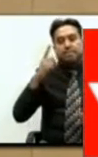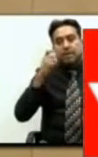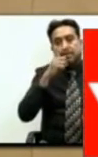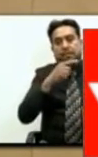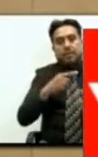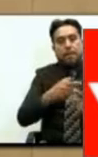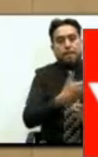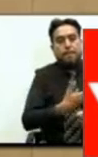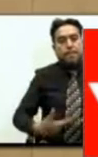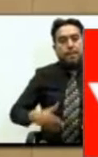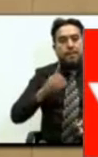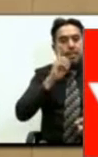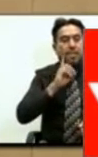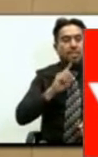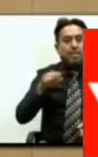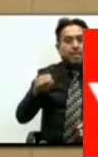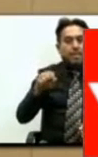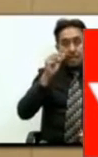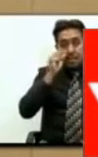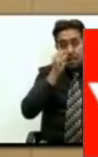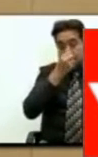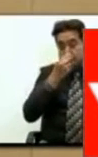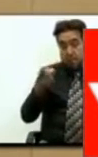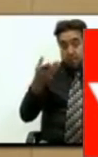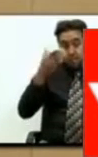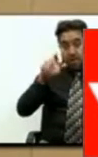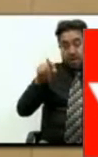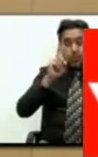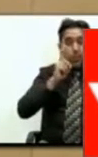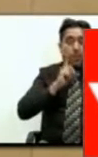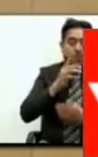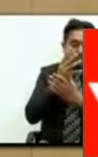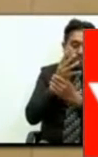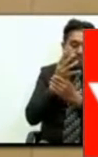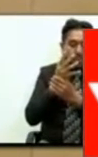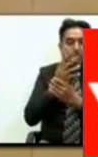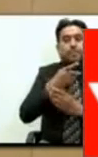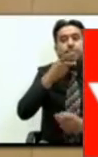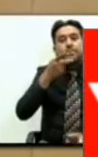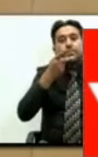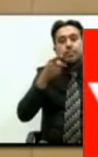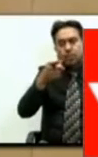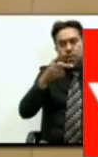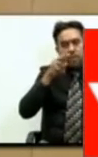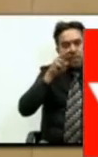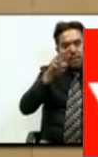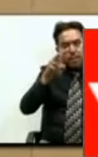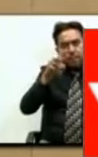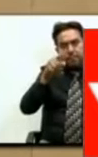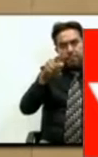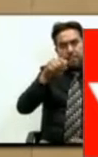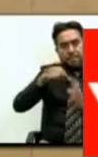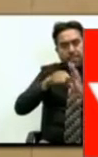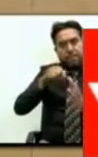de la presidenta municipal de irapuato quien ahí está también el vídeo criminal hizo